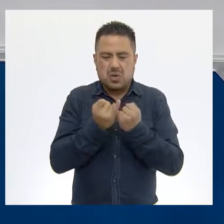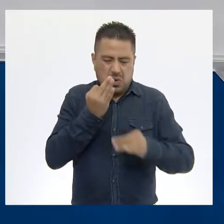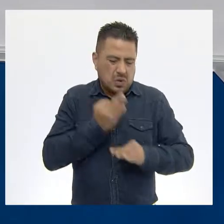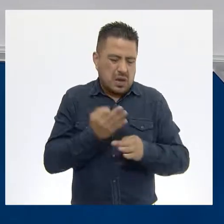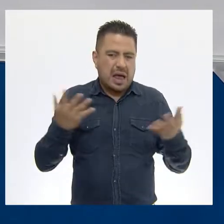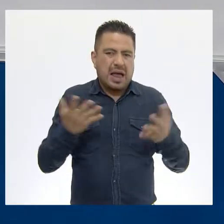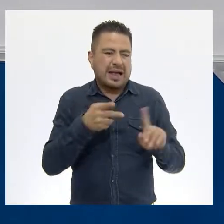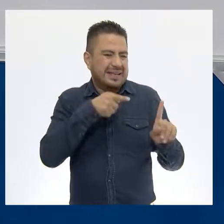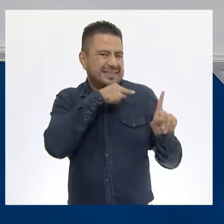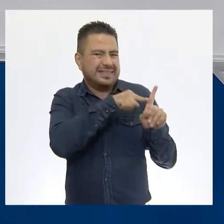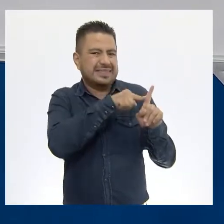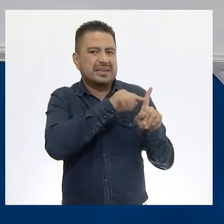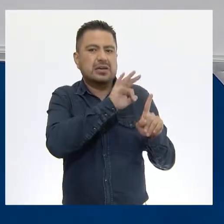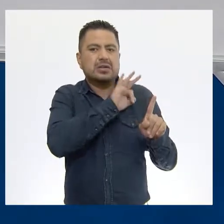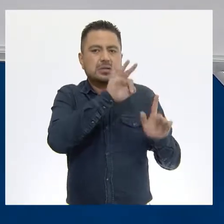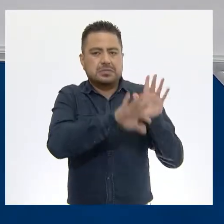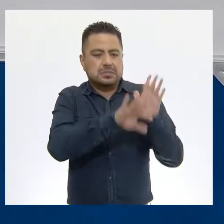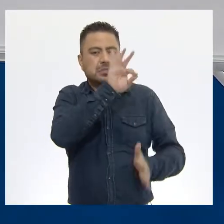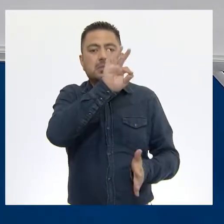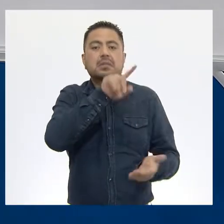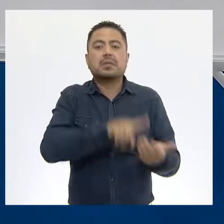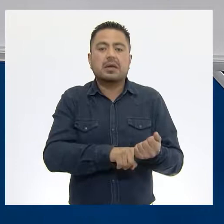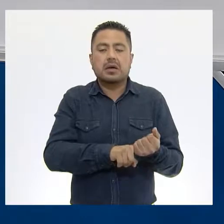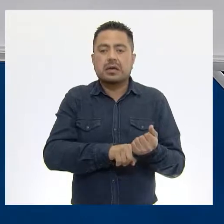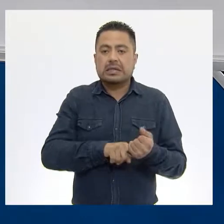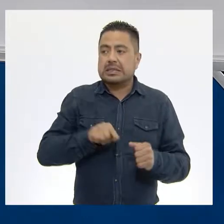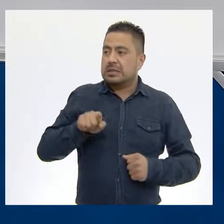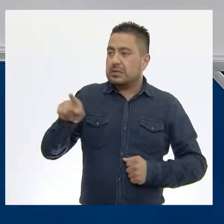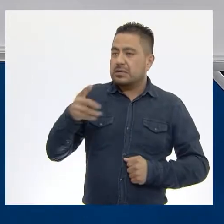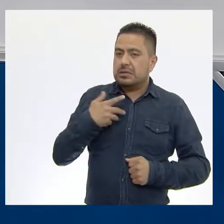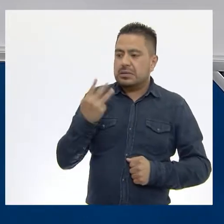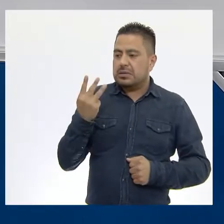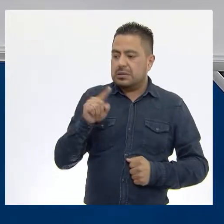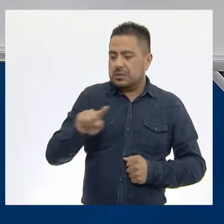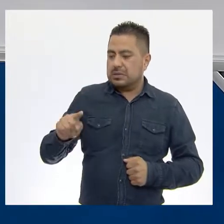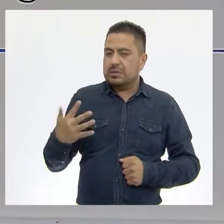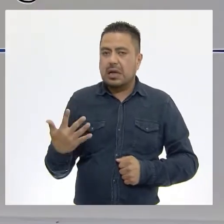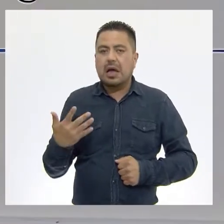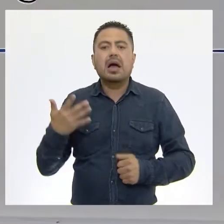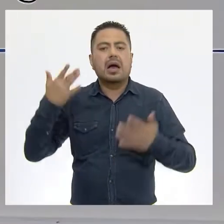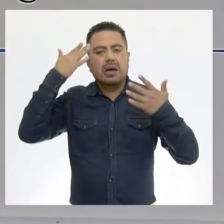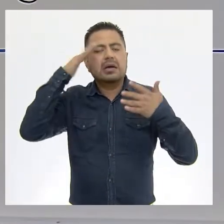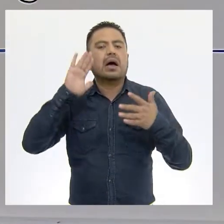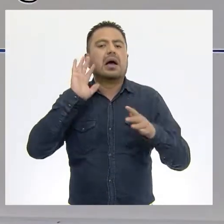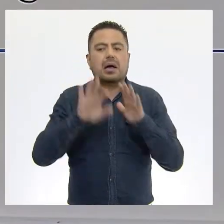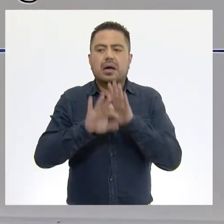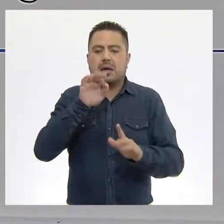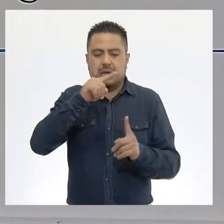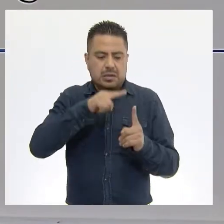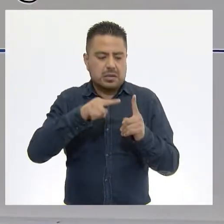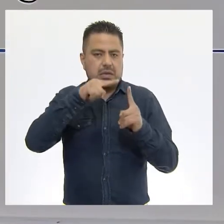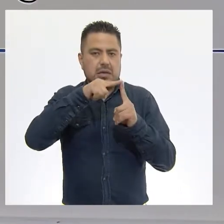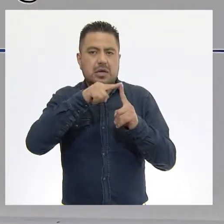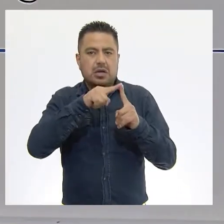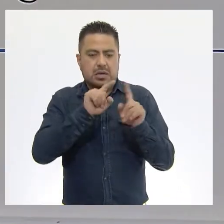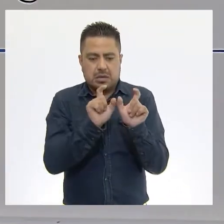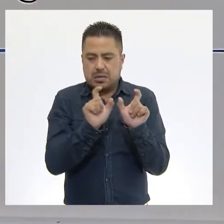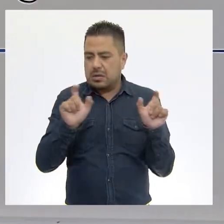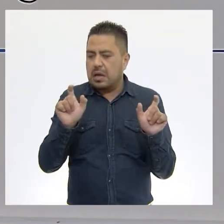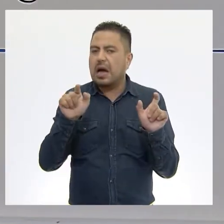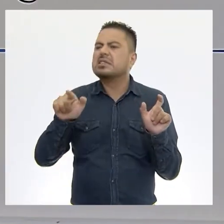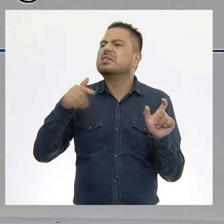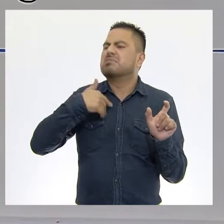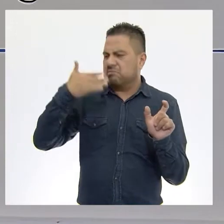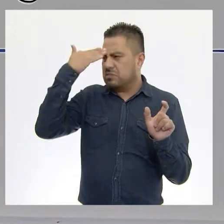acá, podemos obtener, si aquí tenemos 3/5, ya sabemos que yo voy a dividir este segmento para poder